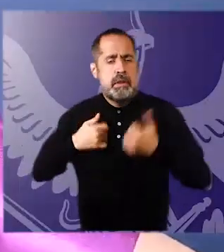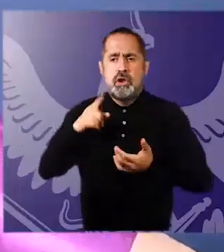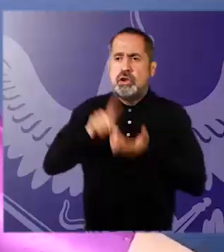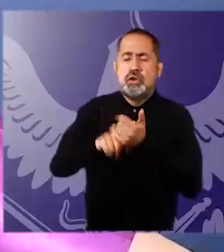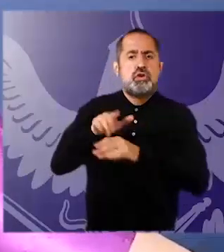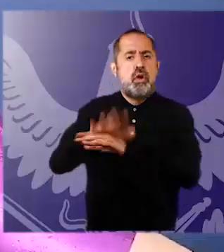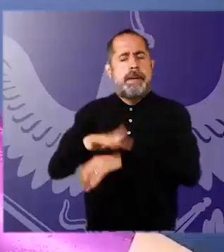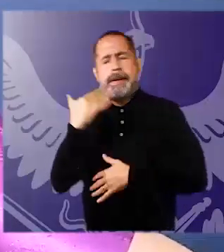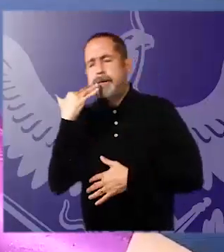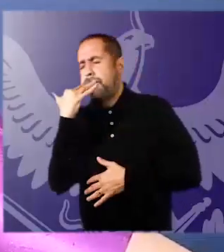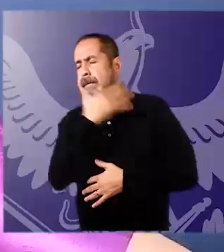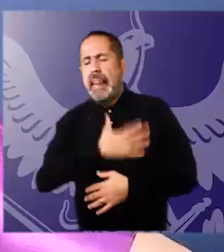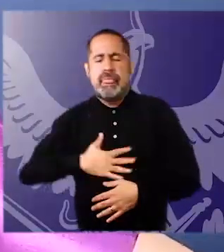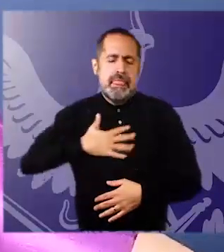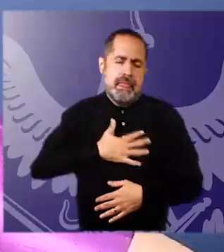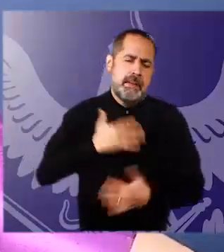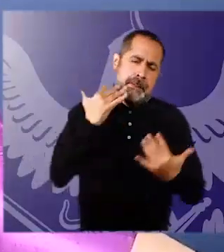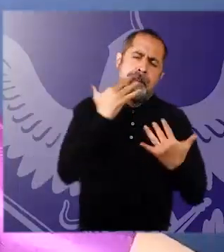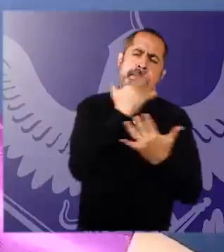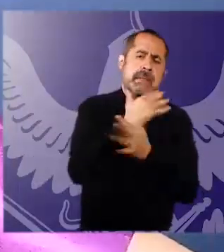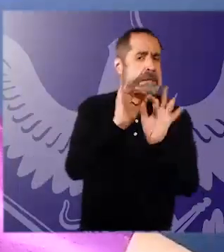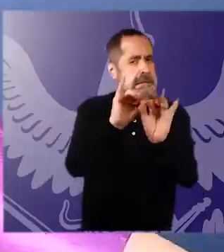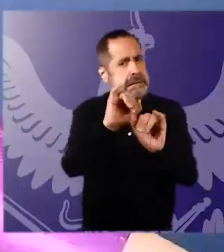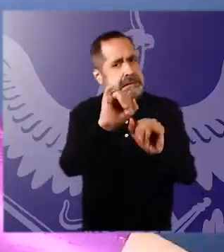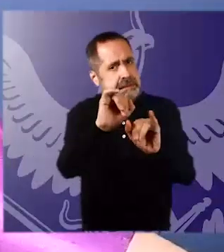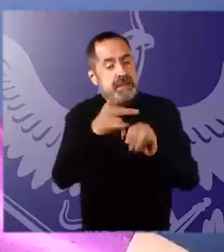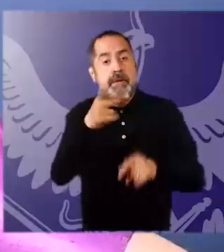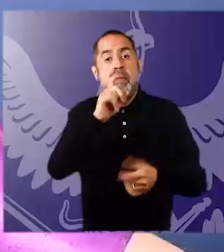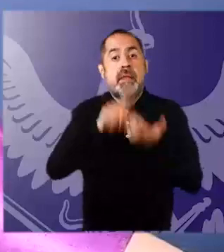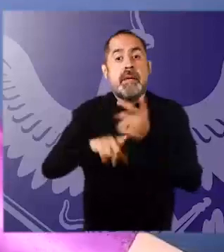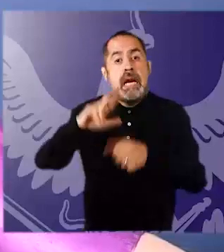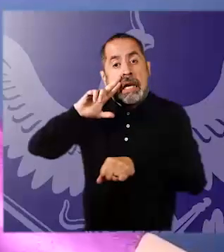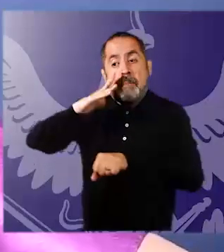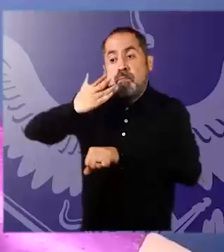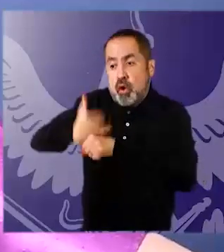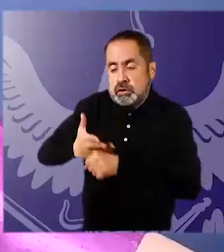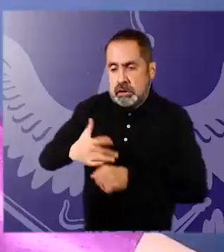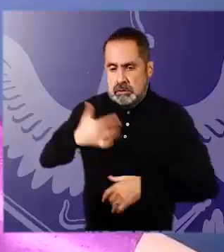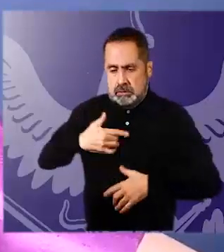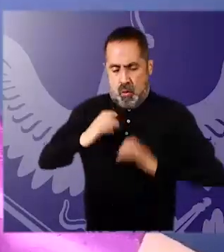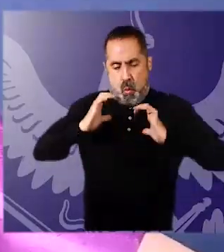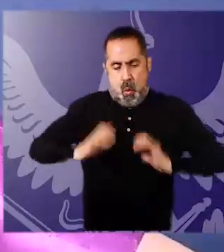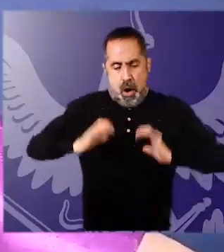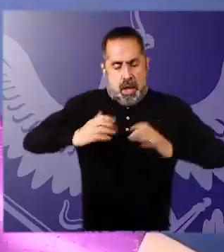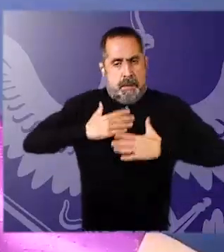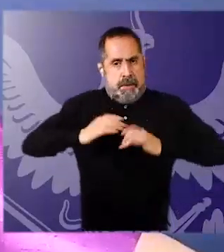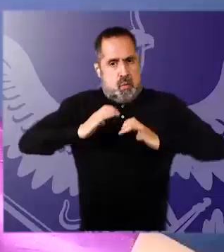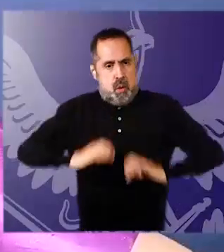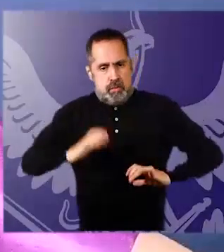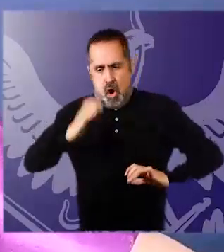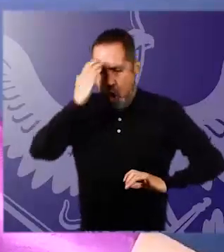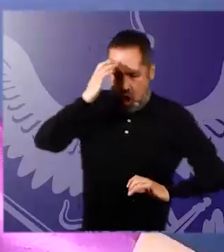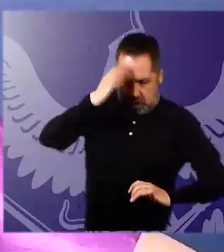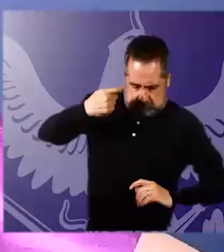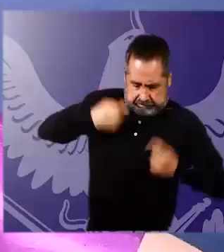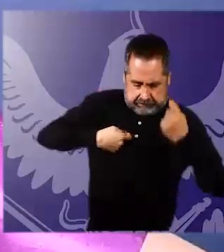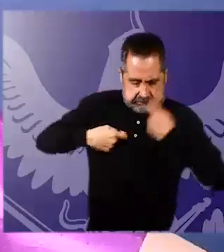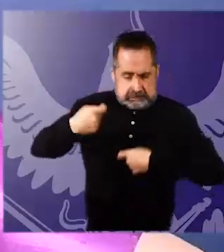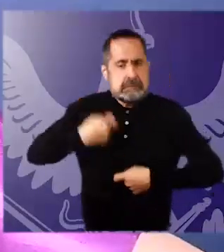del placer que implica la sexualidad, pero también de la responsabilidad, del autocuidado,